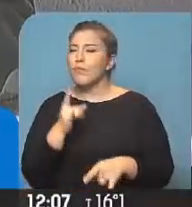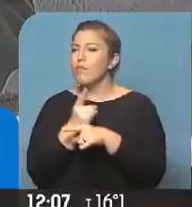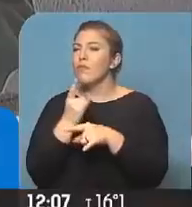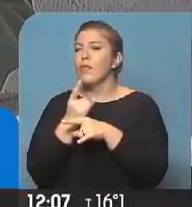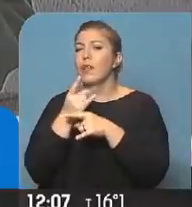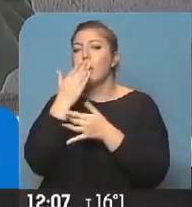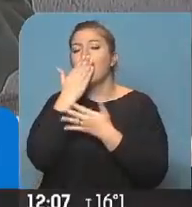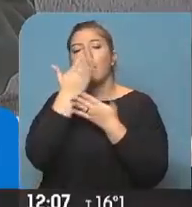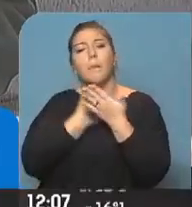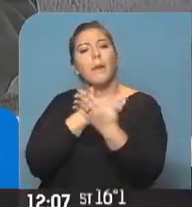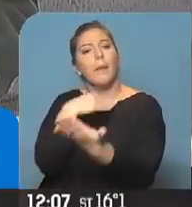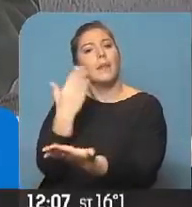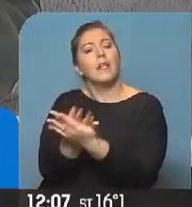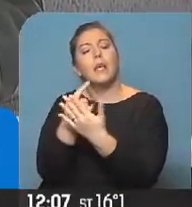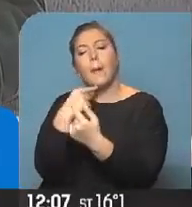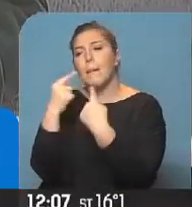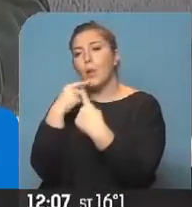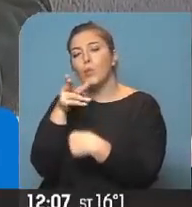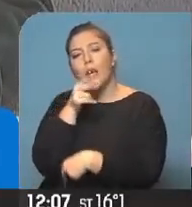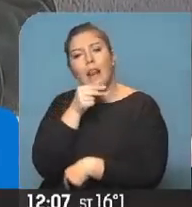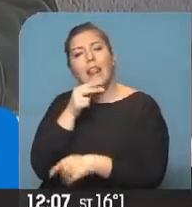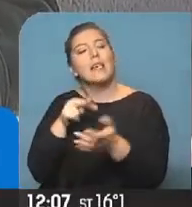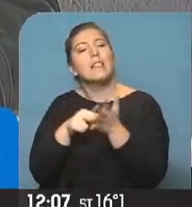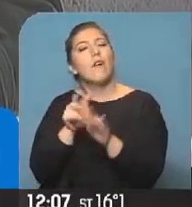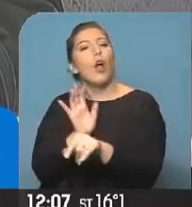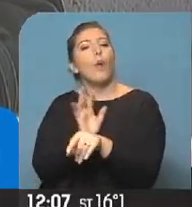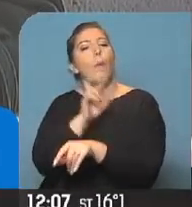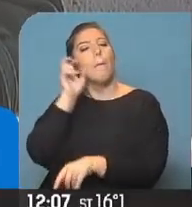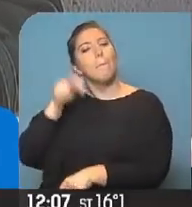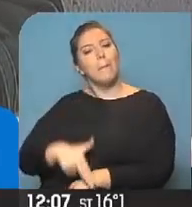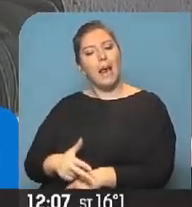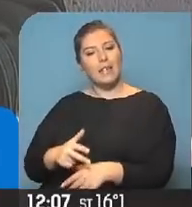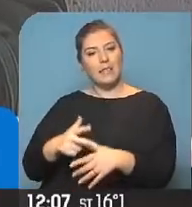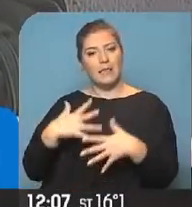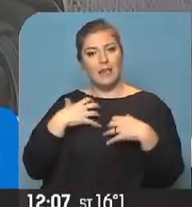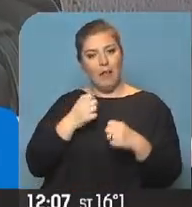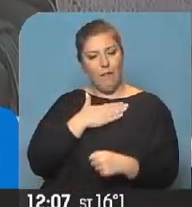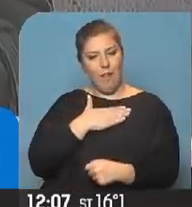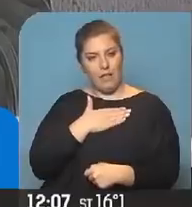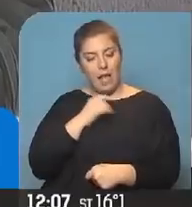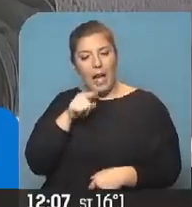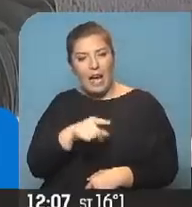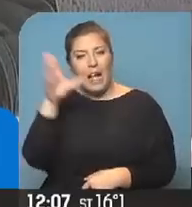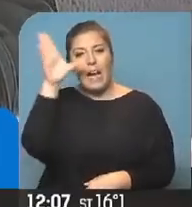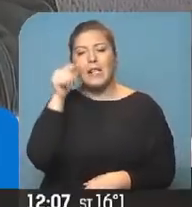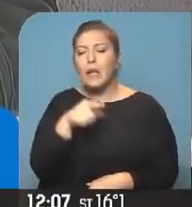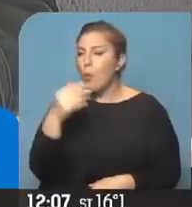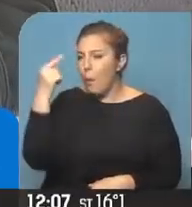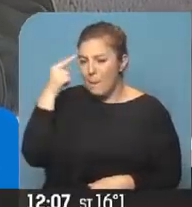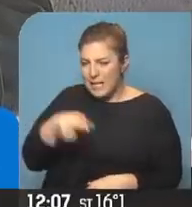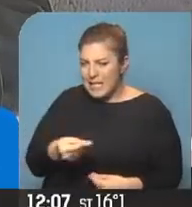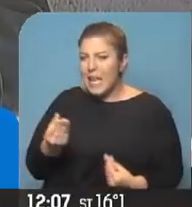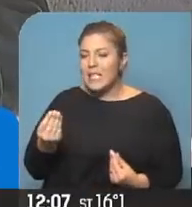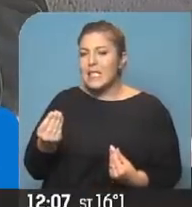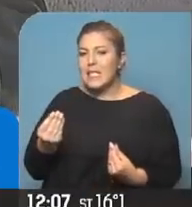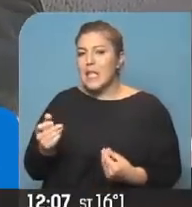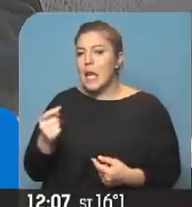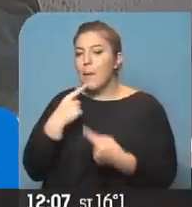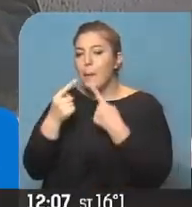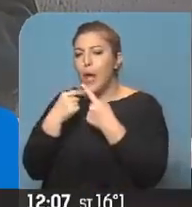un escrito y no responder preguntas responde a una estrategia de defensa. En el caso de Cristina Fernández de Kirchner, ¿vos entendés que el no